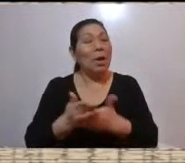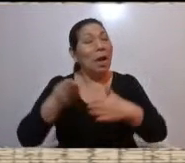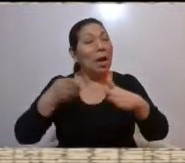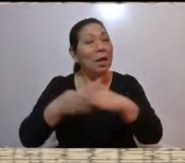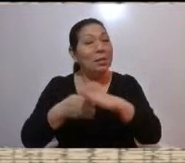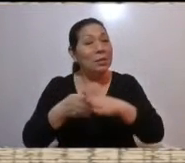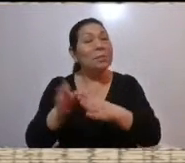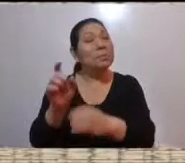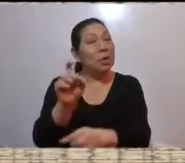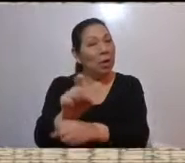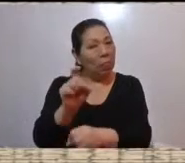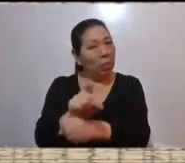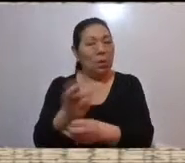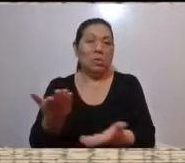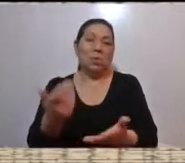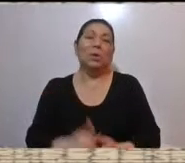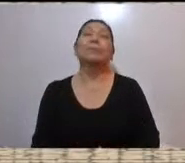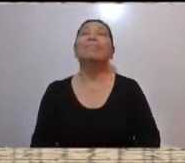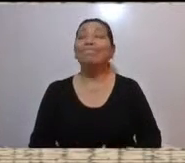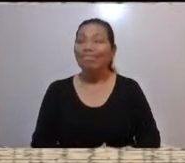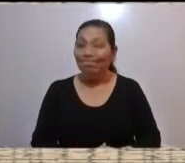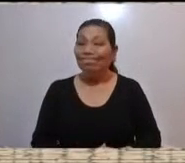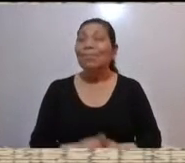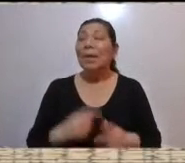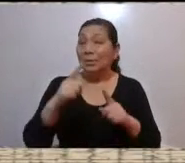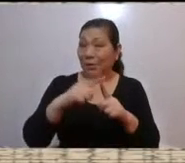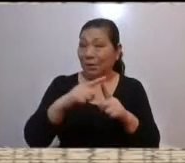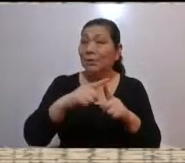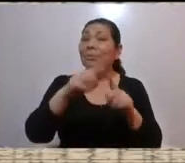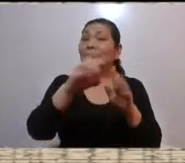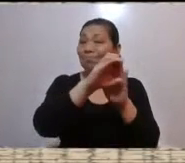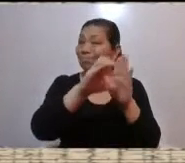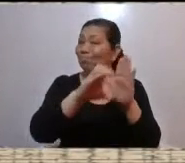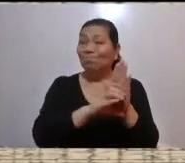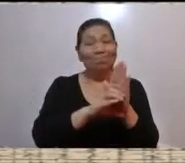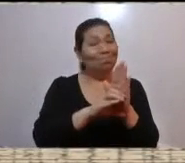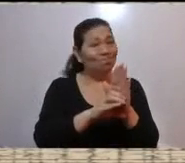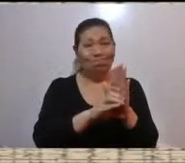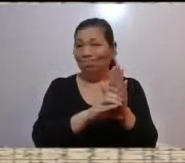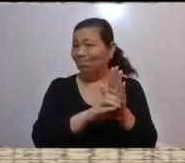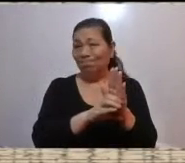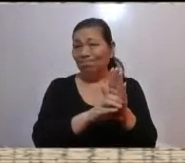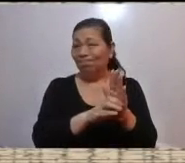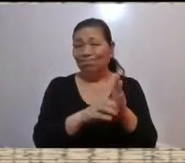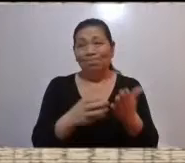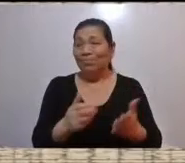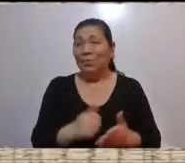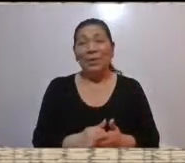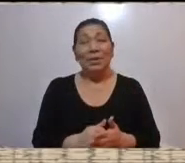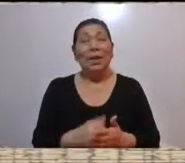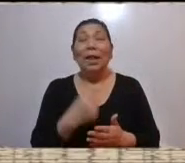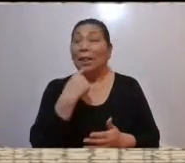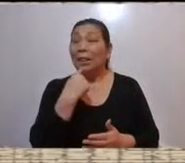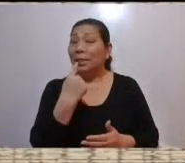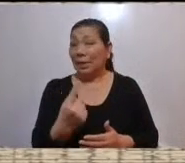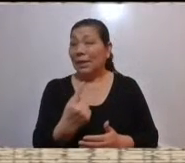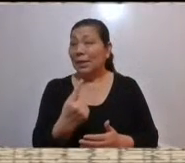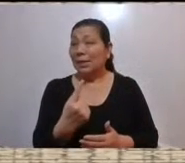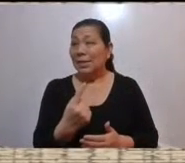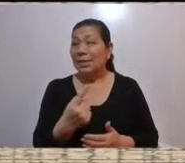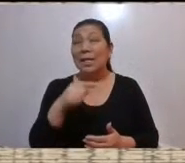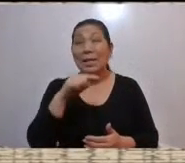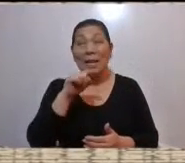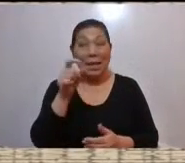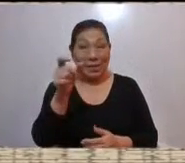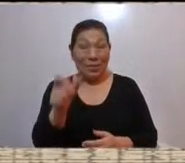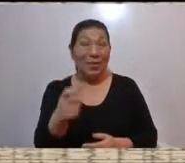este caso, el acceso a la educación. En efecto, el Tribunal Constitucional no solo advierte